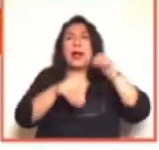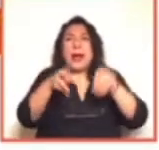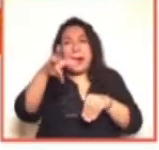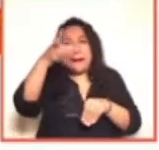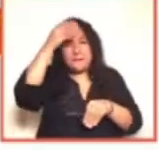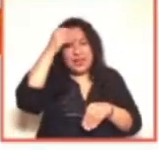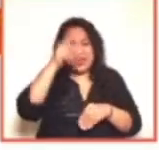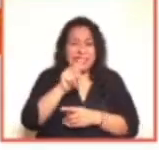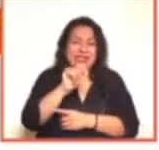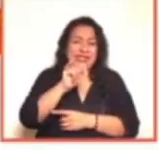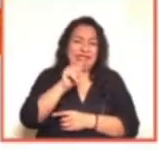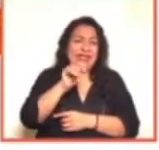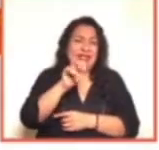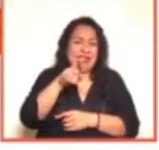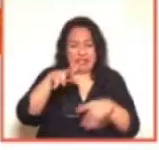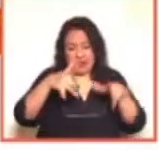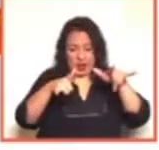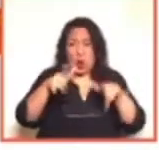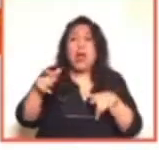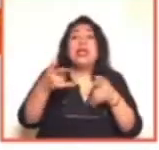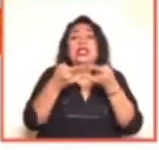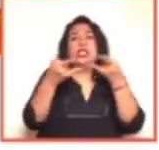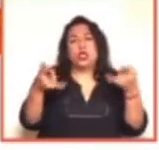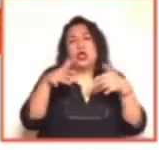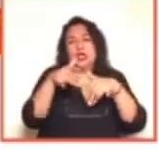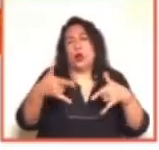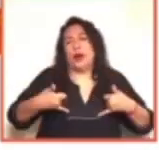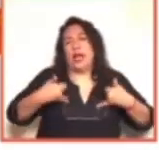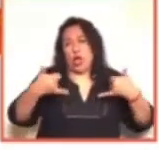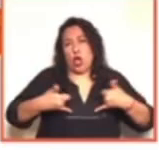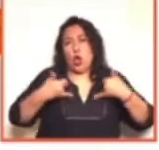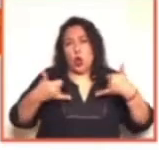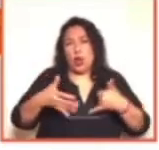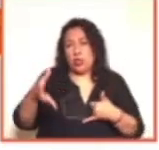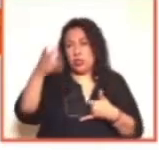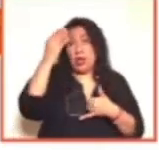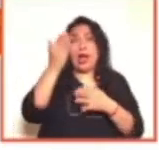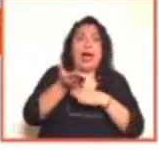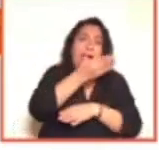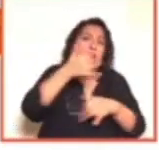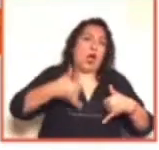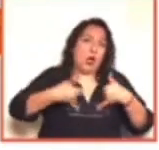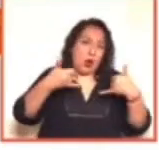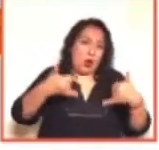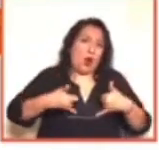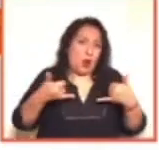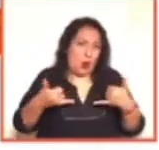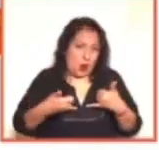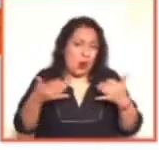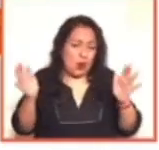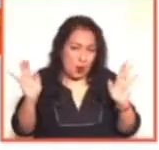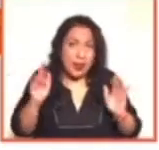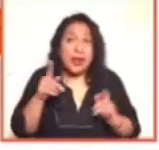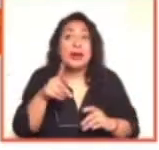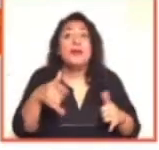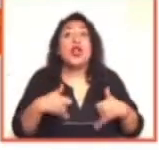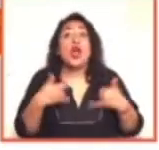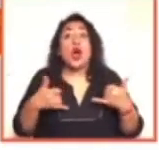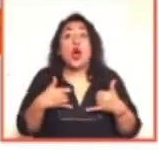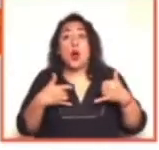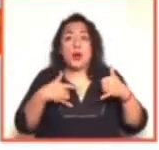y acabó hablando de la historia de un joven titiritero, porque en ese tiempo estaba más joven, y estaba un poco más grande, de un joven titiritero